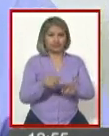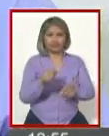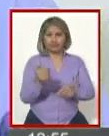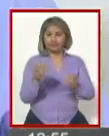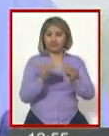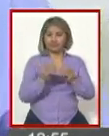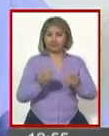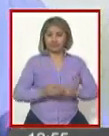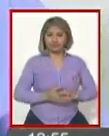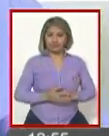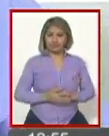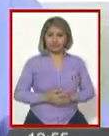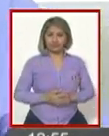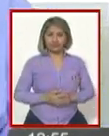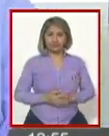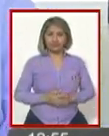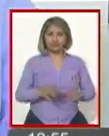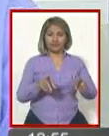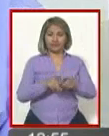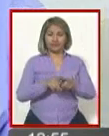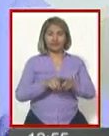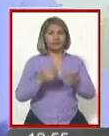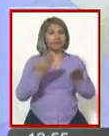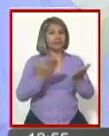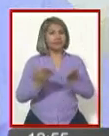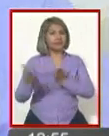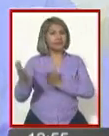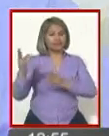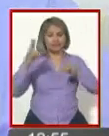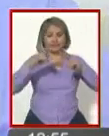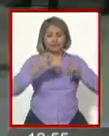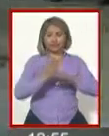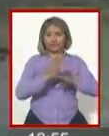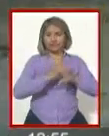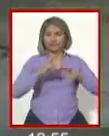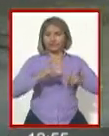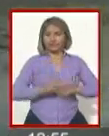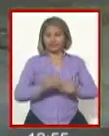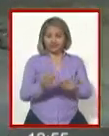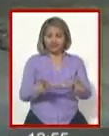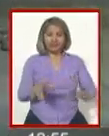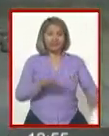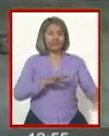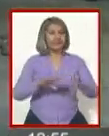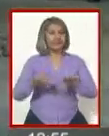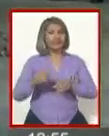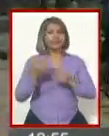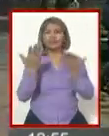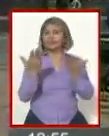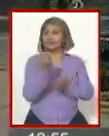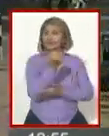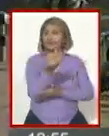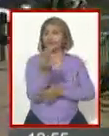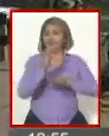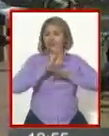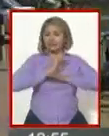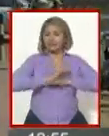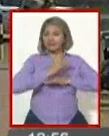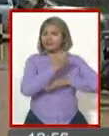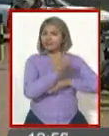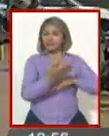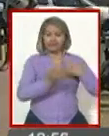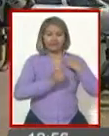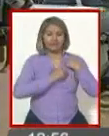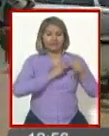otros delitos más. Estamos en plena fase preliminar de la investigación. En el lugar donde ocurrió la agresión existe cierta calma.